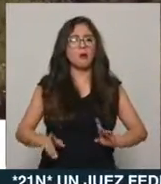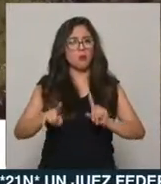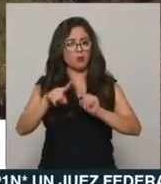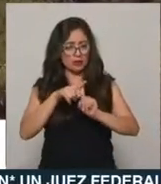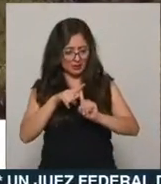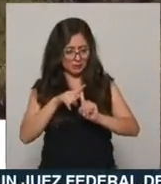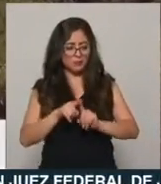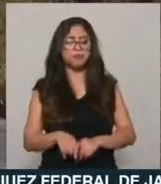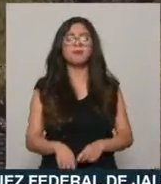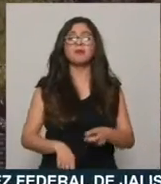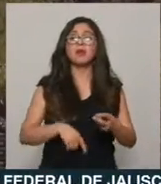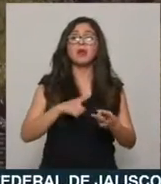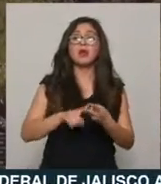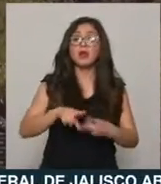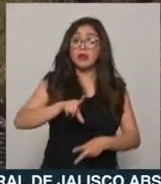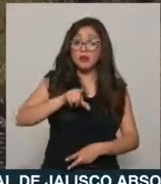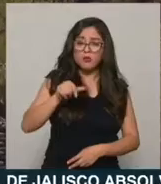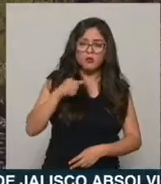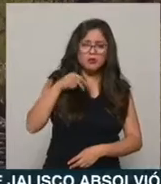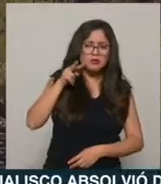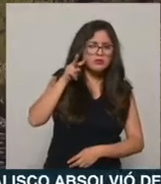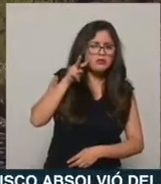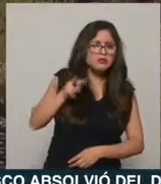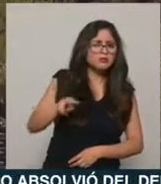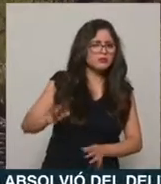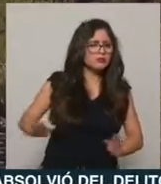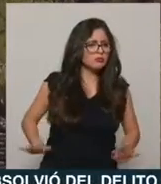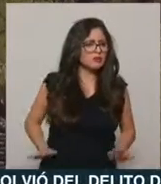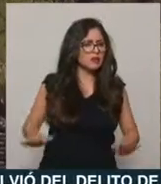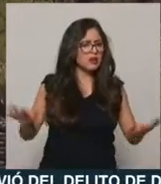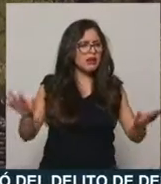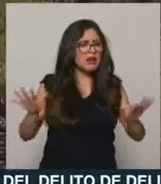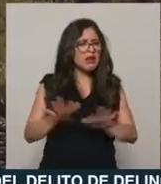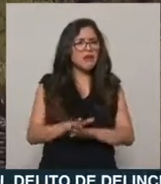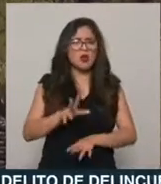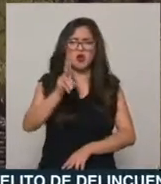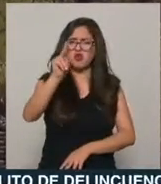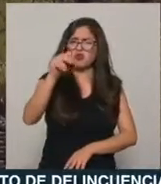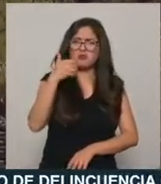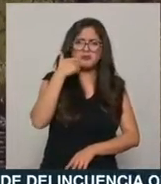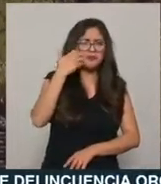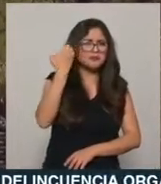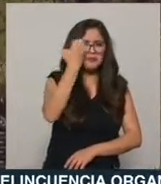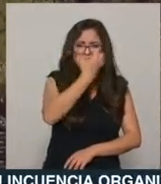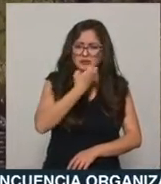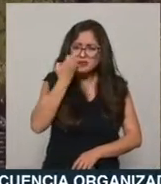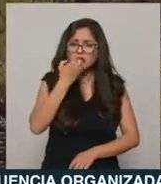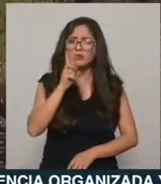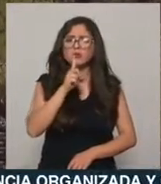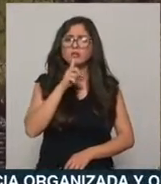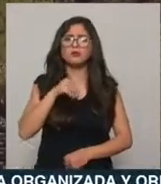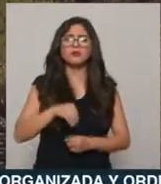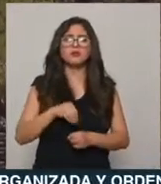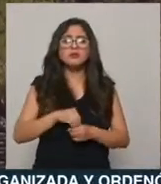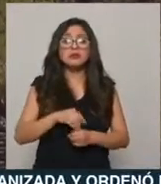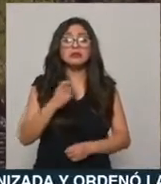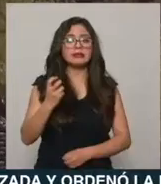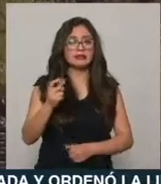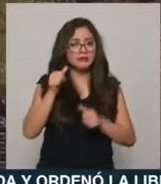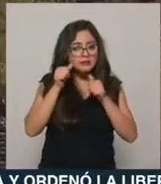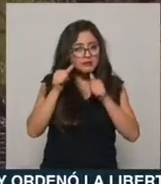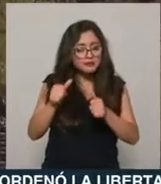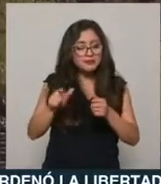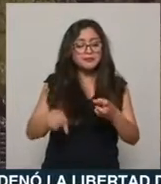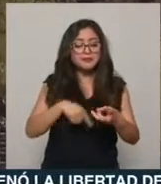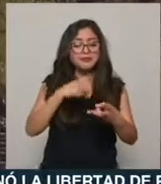cambio de conducta, que no quieren la escuela, que comienzan a ocultar algo, tenemos que ponernos atentos. Y tercero, muy importante,